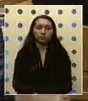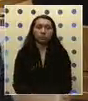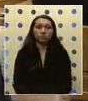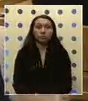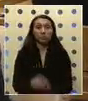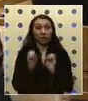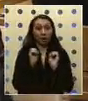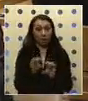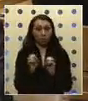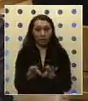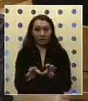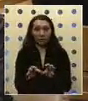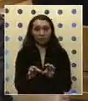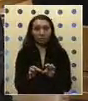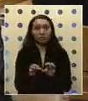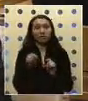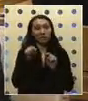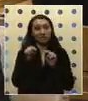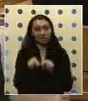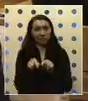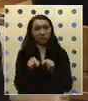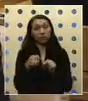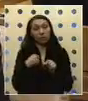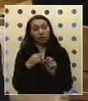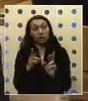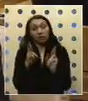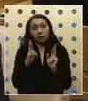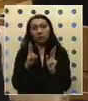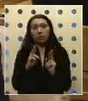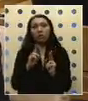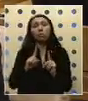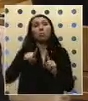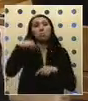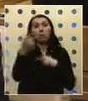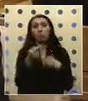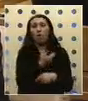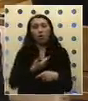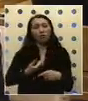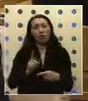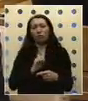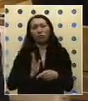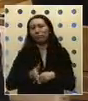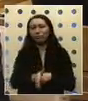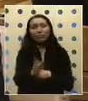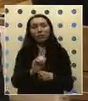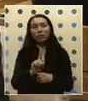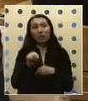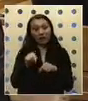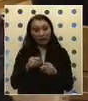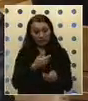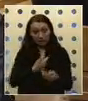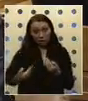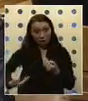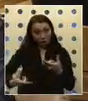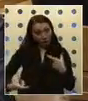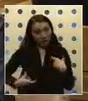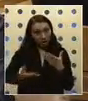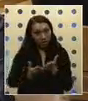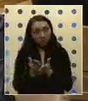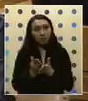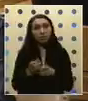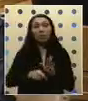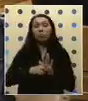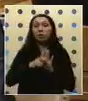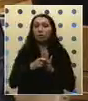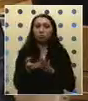En educación, aquí yo espero que esto no siga en el próximo gobierno, porque esto empezó en este gobierno y particularmente en el